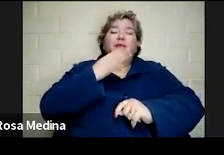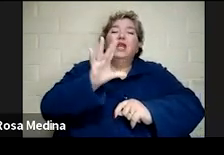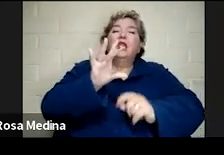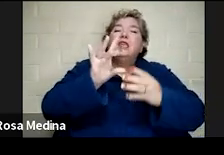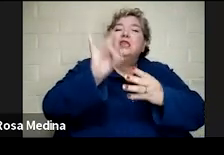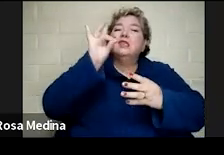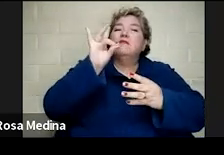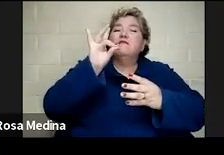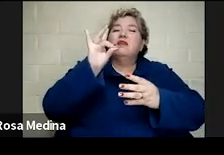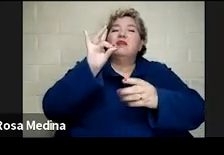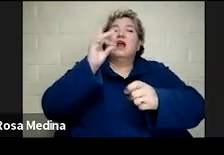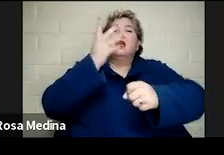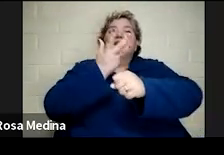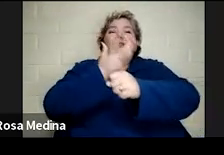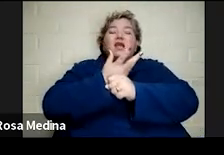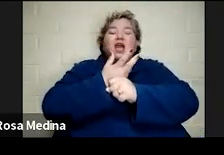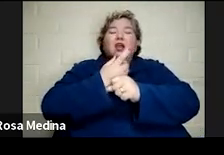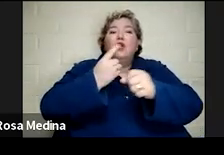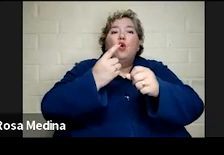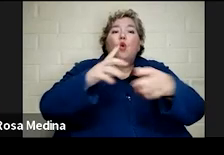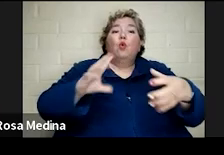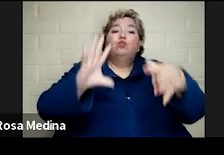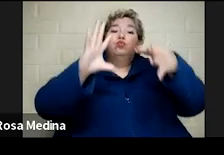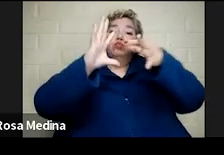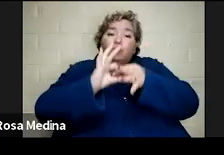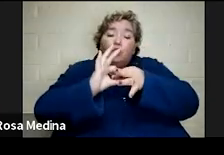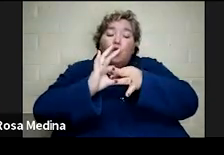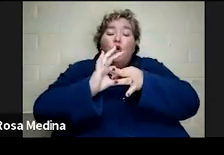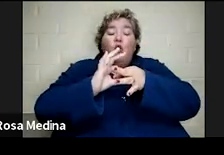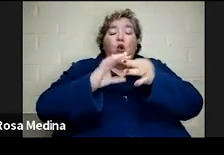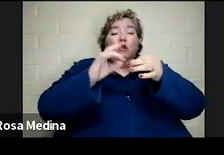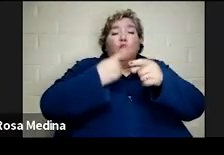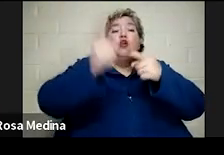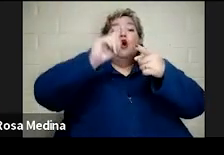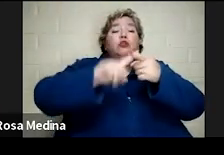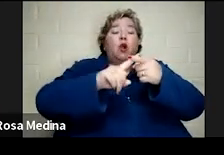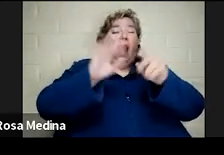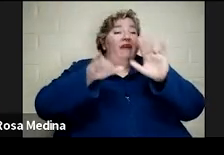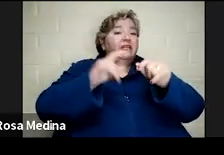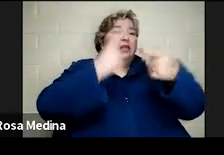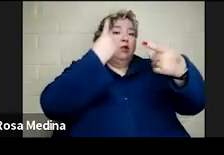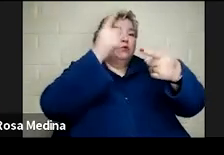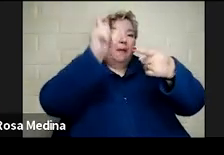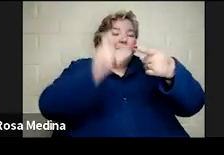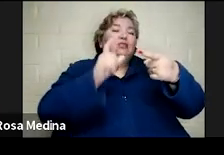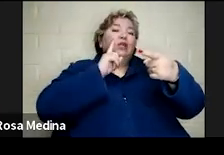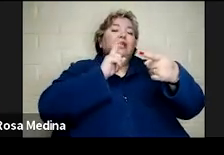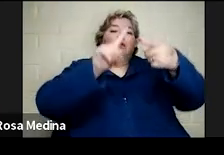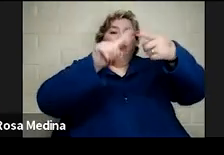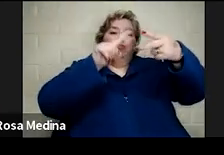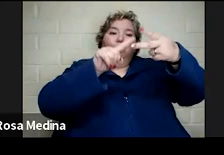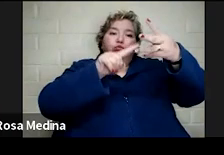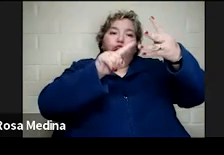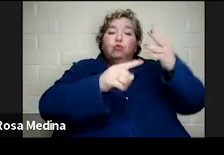alguna comorbilidad con otro trastorno, que quiere decir que hay más de un trastorno, esa persona presenta más de un trastorno.